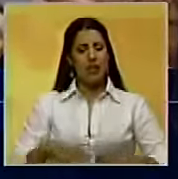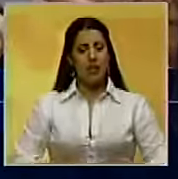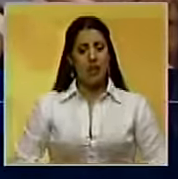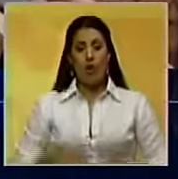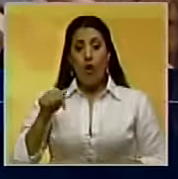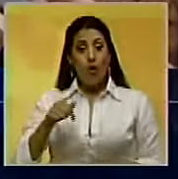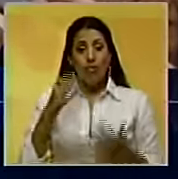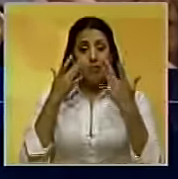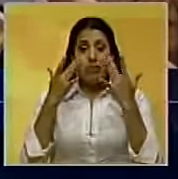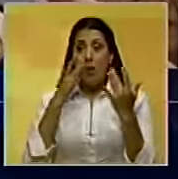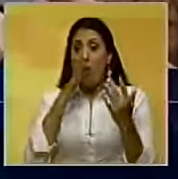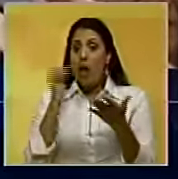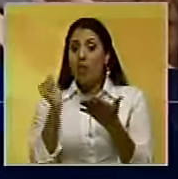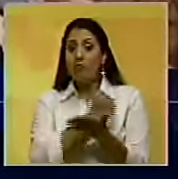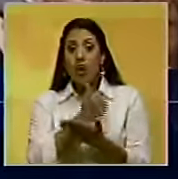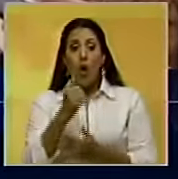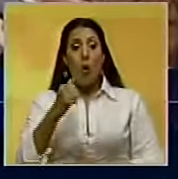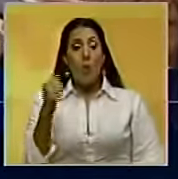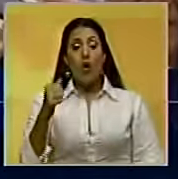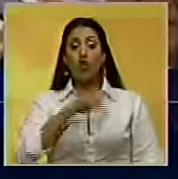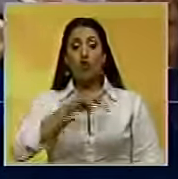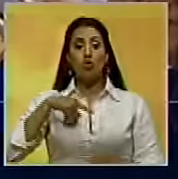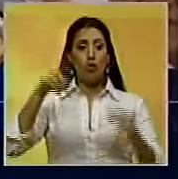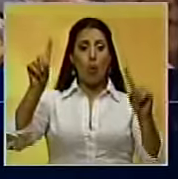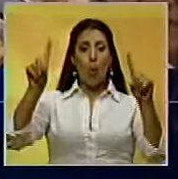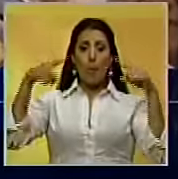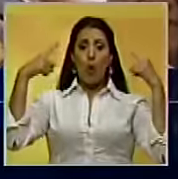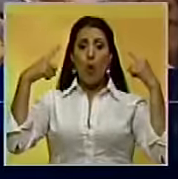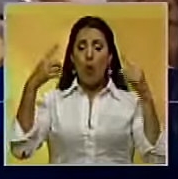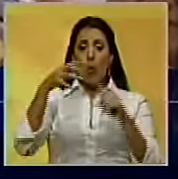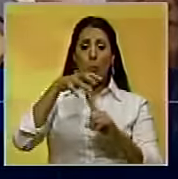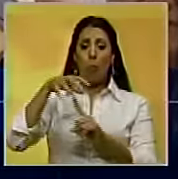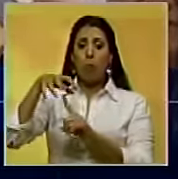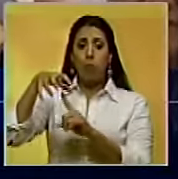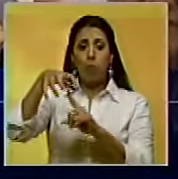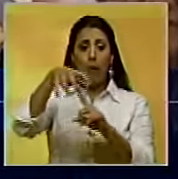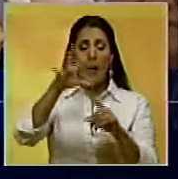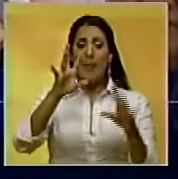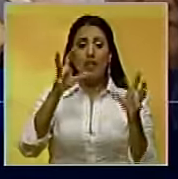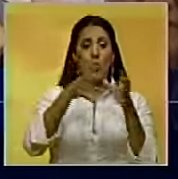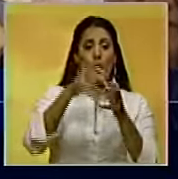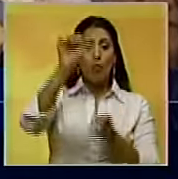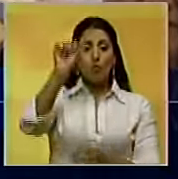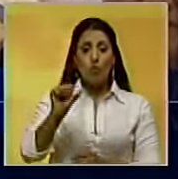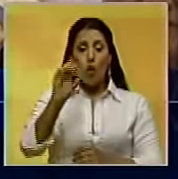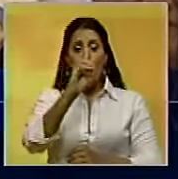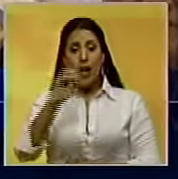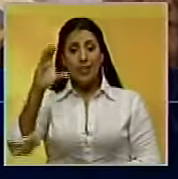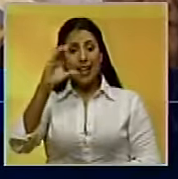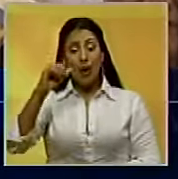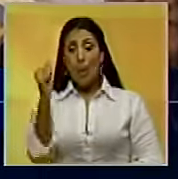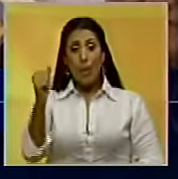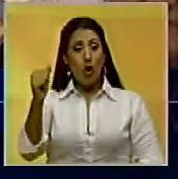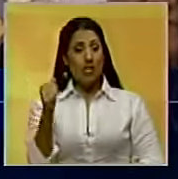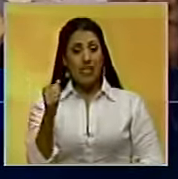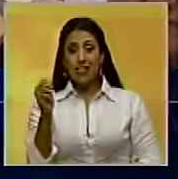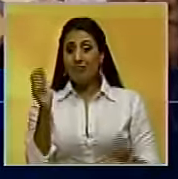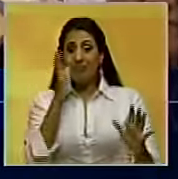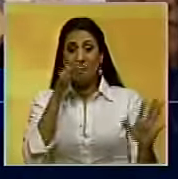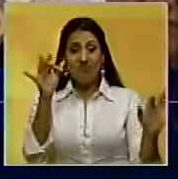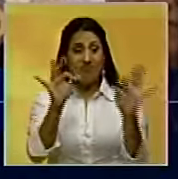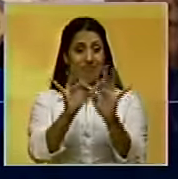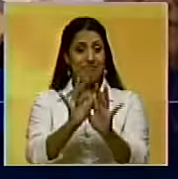no se ve la presencia del policía, estamos completamente a la deriva. En todos los sectores que comprende el suroeste de Caracas, los policías